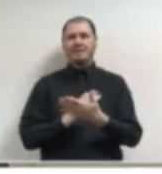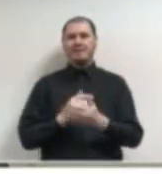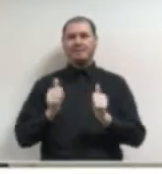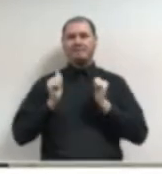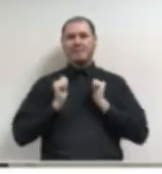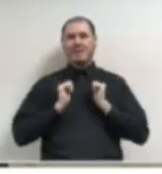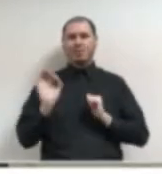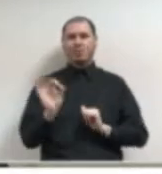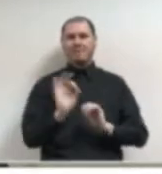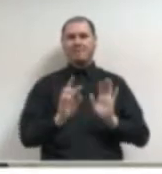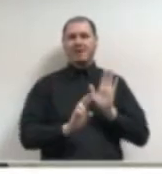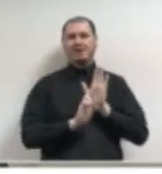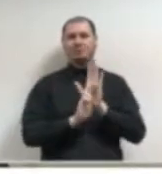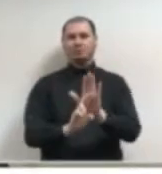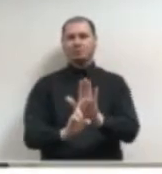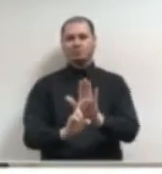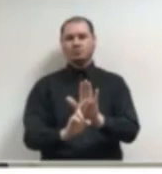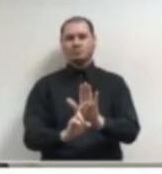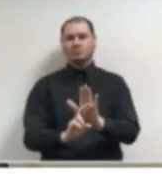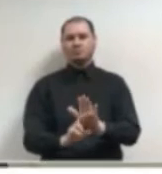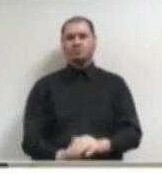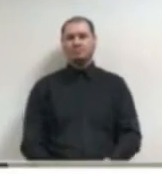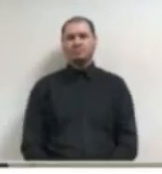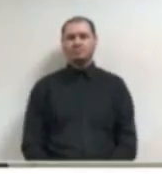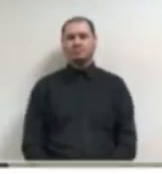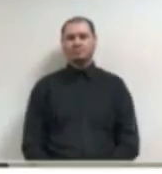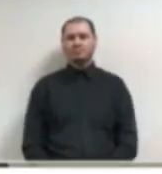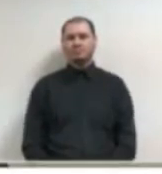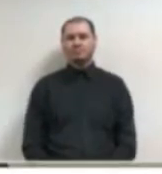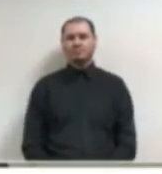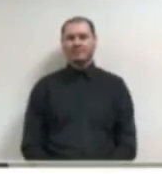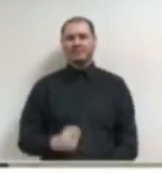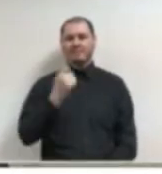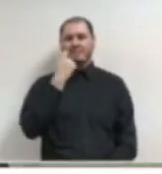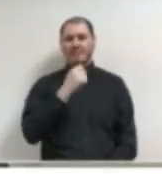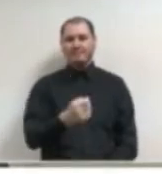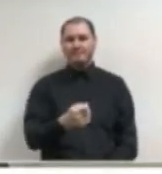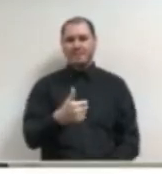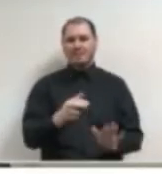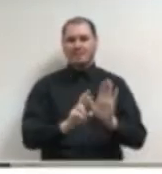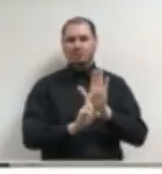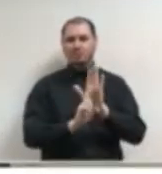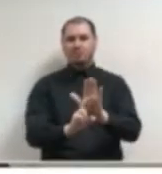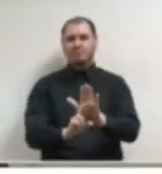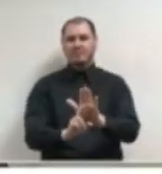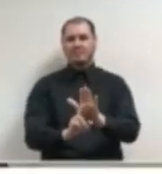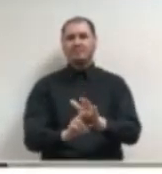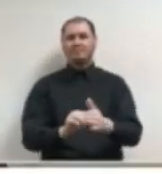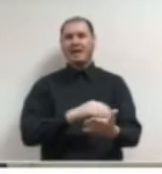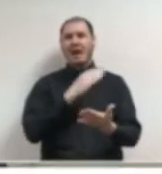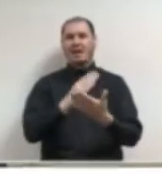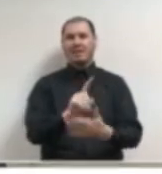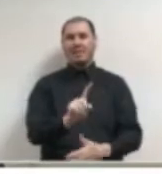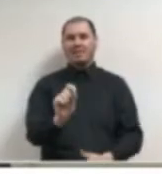o en autos para resolver, sean sentencias definitivas o autos interlocutorios, que estén pendientes a esa fecha, al 10 de